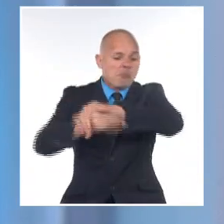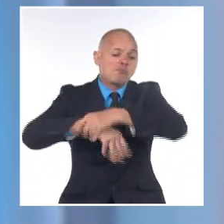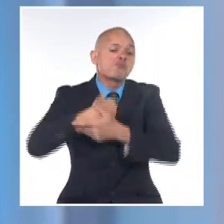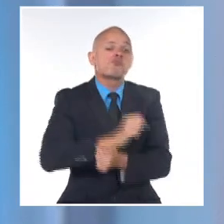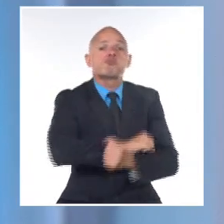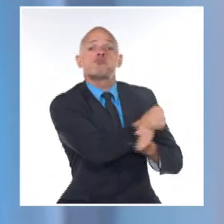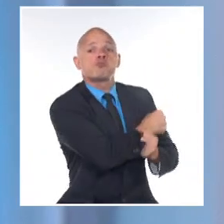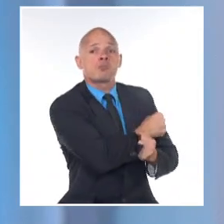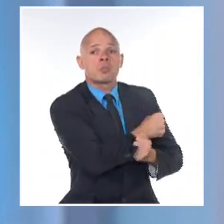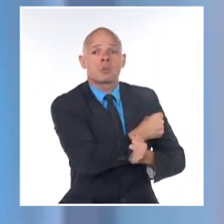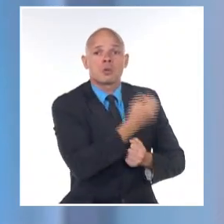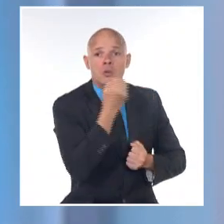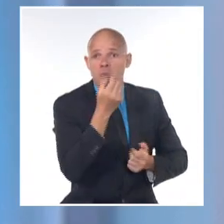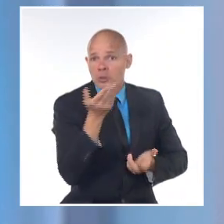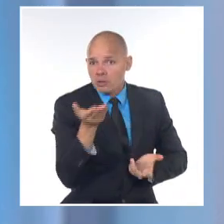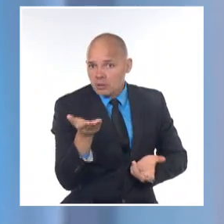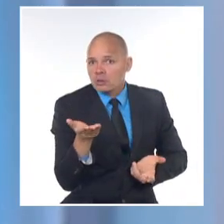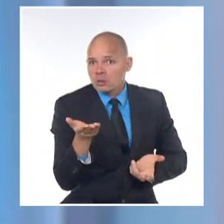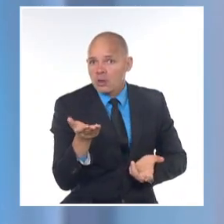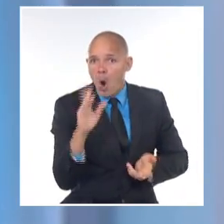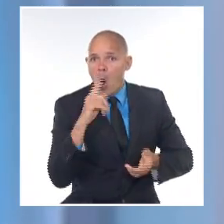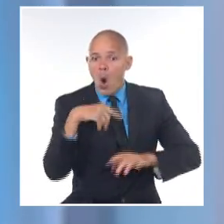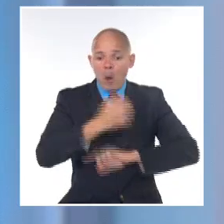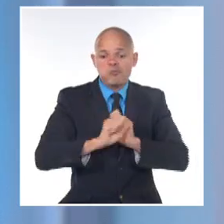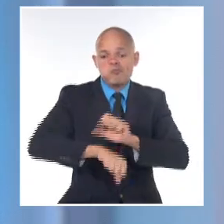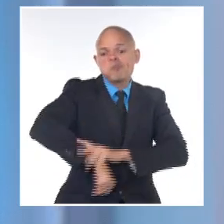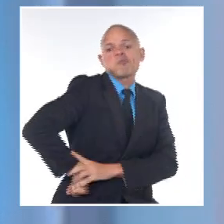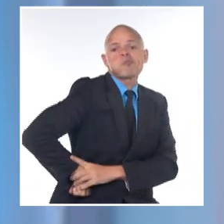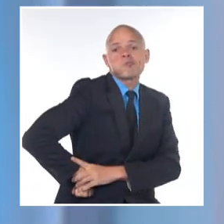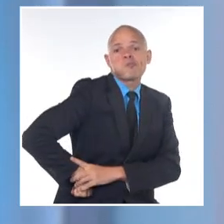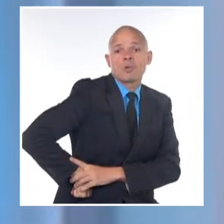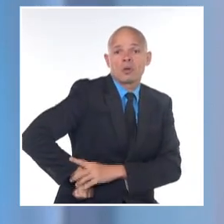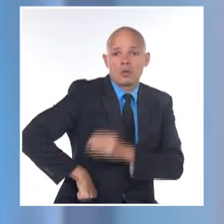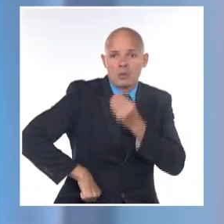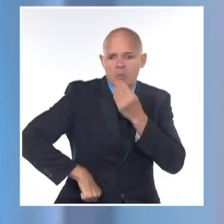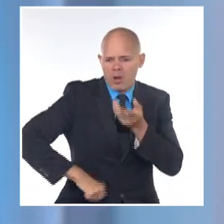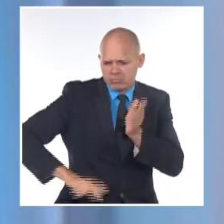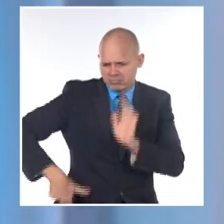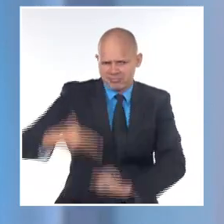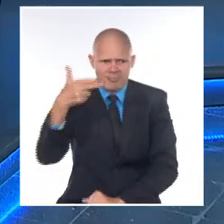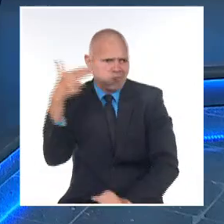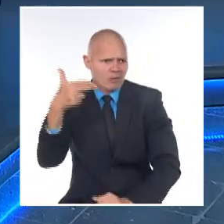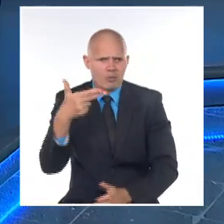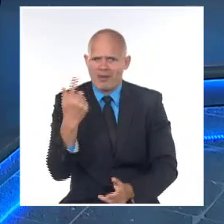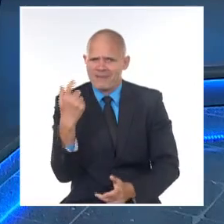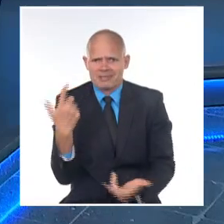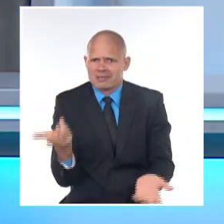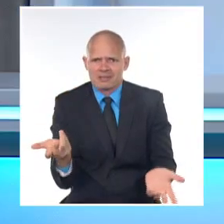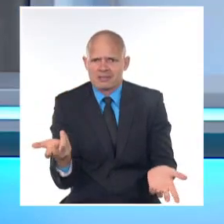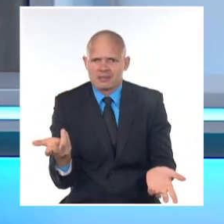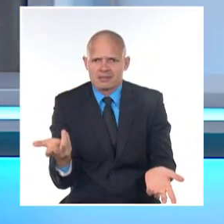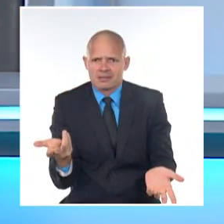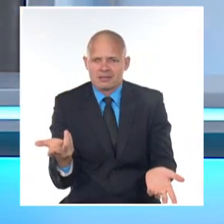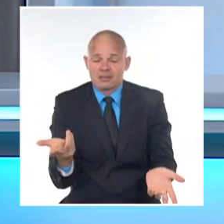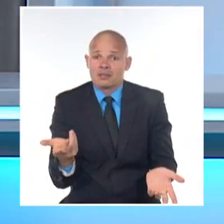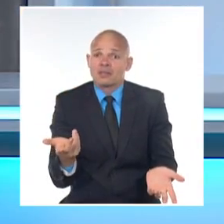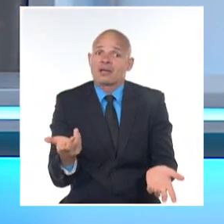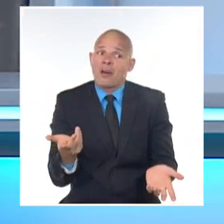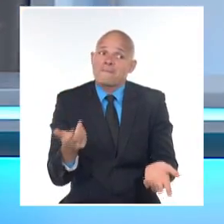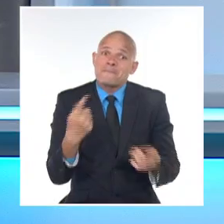que le permite poder reducir a la persona sin necesidad de utilizar medios letales para el control. La fuerza no es nunca la primera